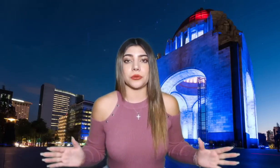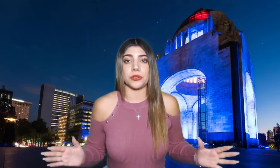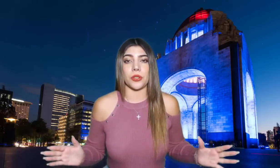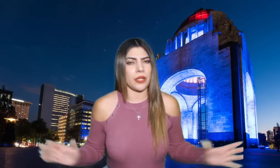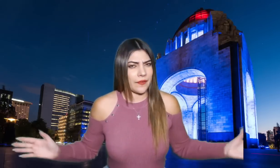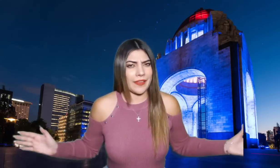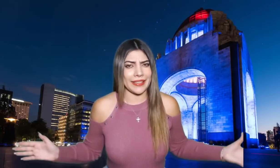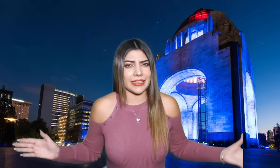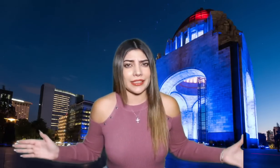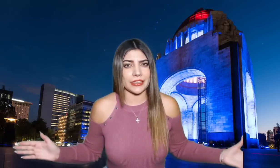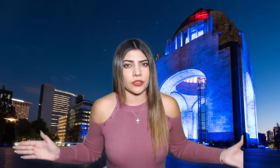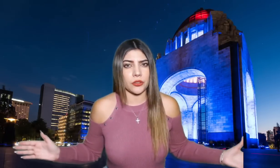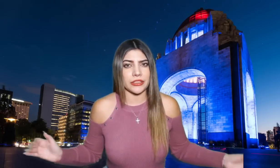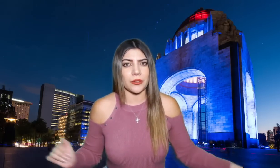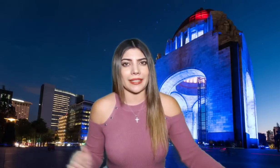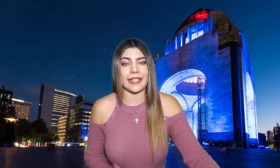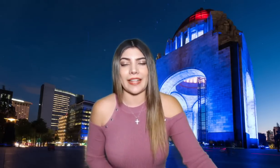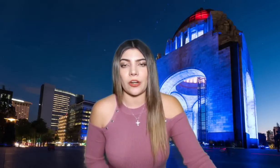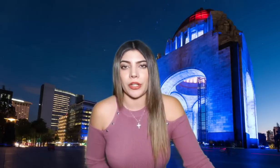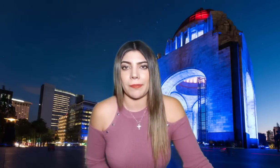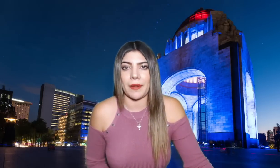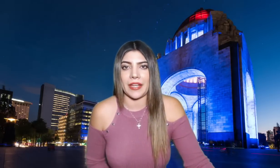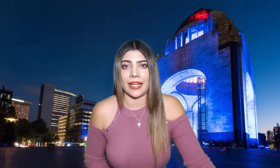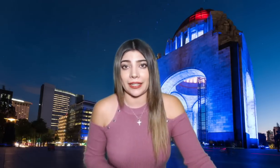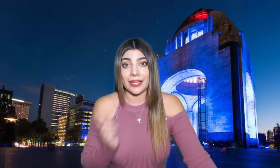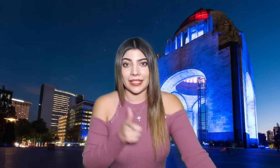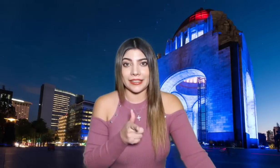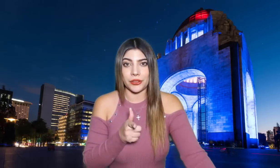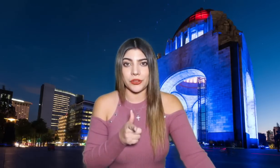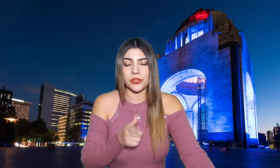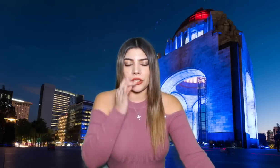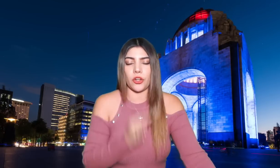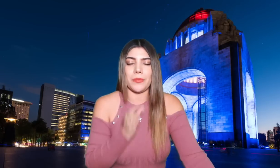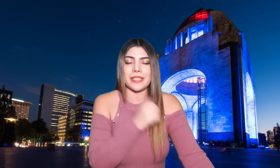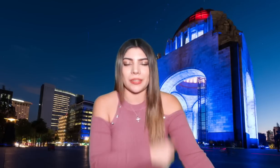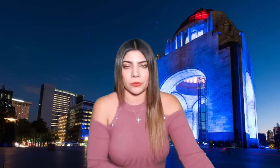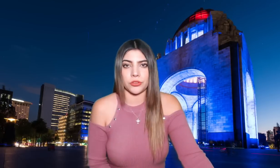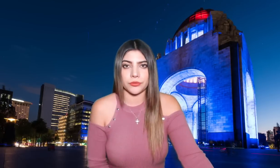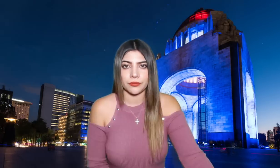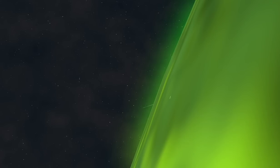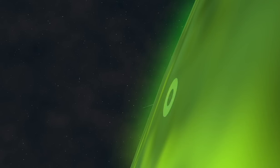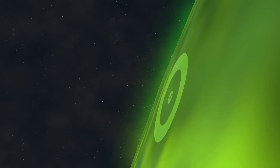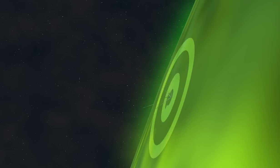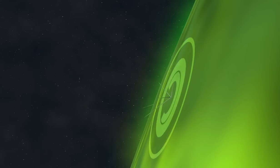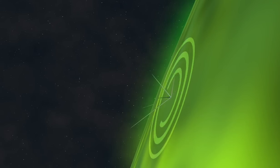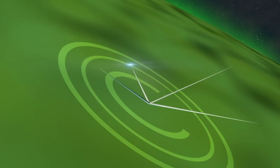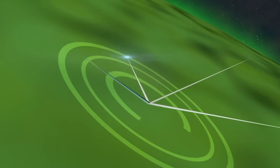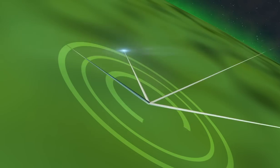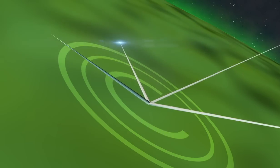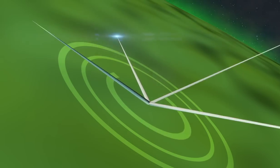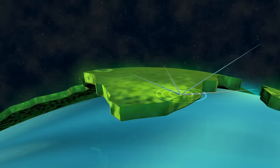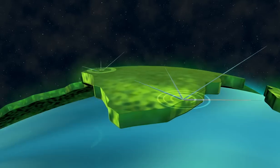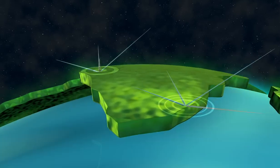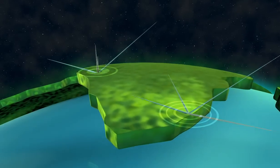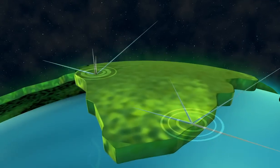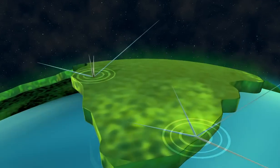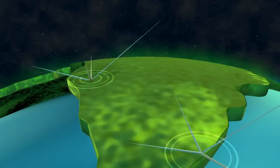jugar sucio. ¿De qué se trata todo esto? Aquí te lo voy a platicar. ¿Listos? Comenzamos.